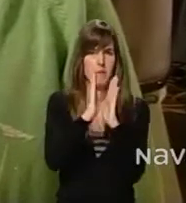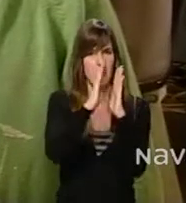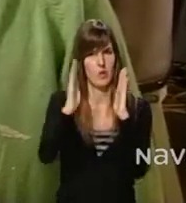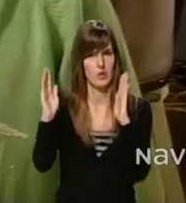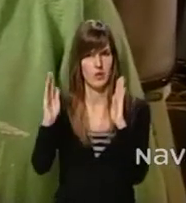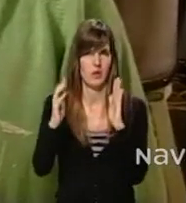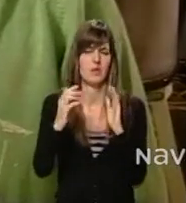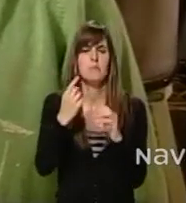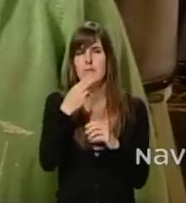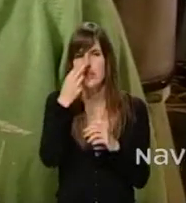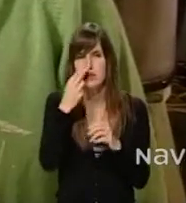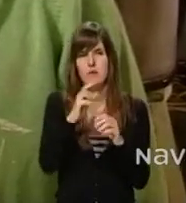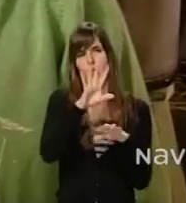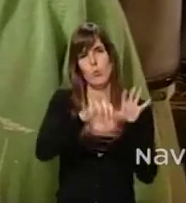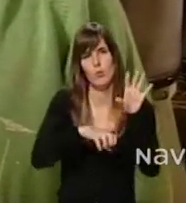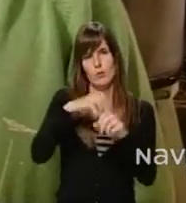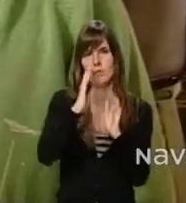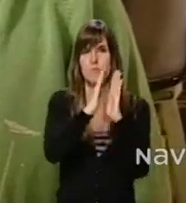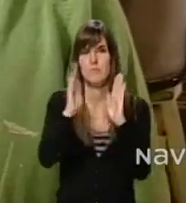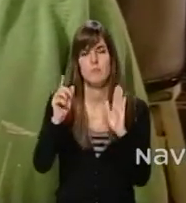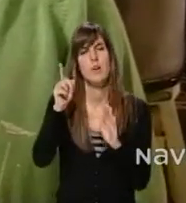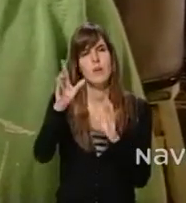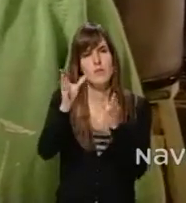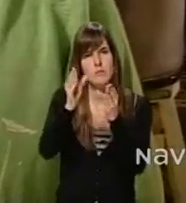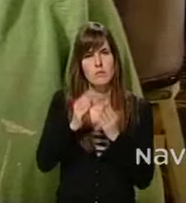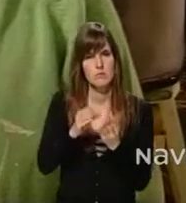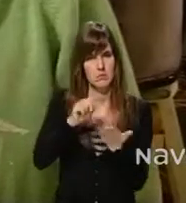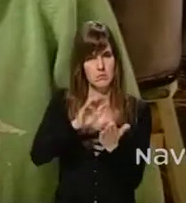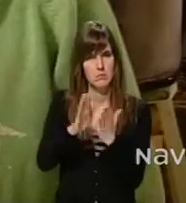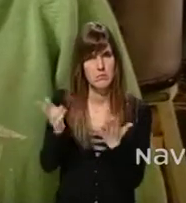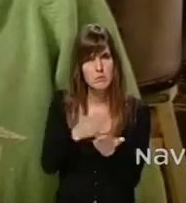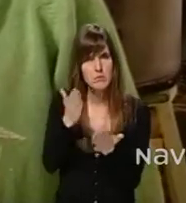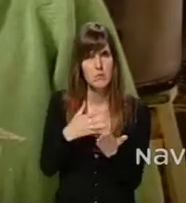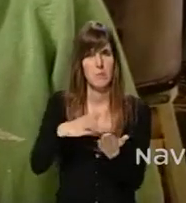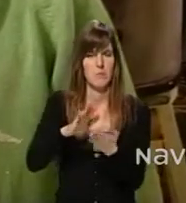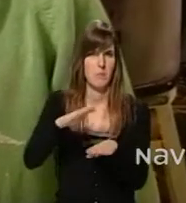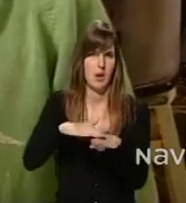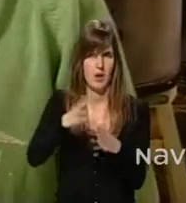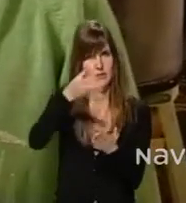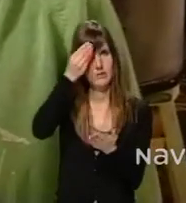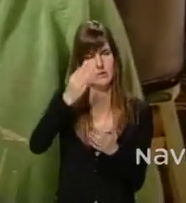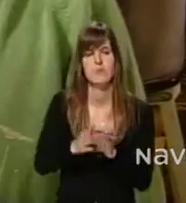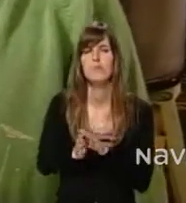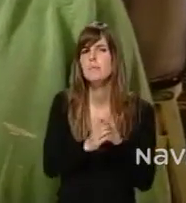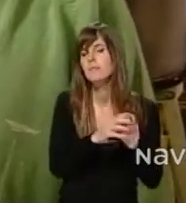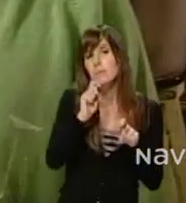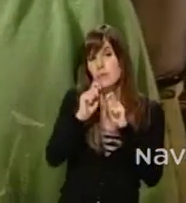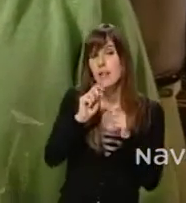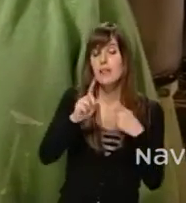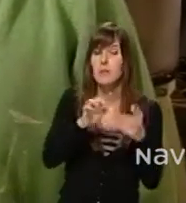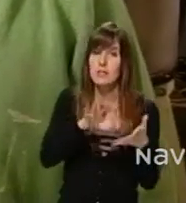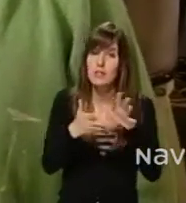lo que encuentro interesante y de ahí prácticamente parto de eso, del material que voy adquiriendo. Y de ahí a la